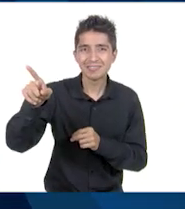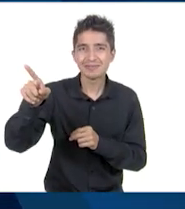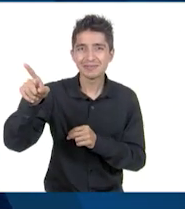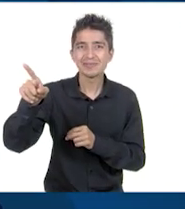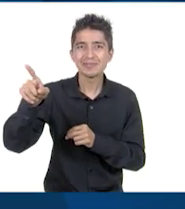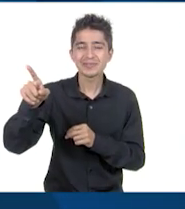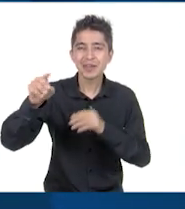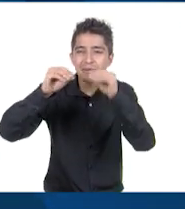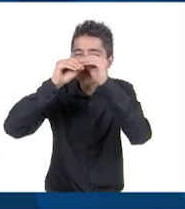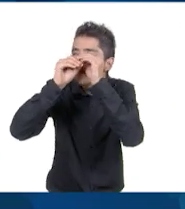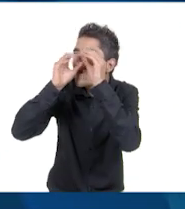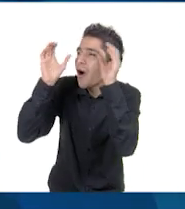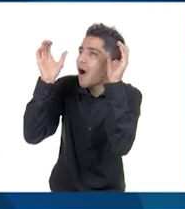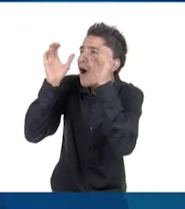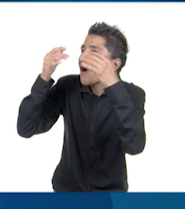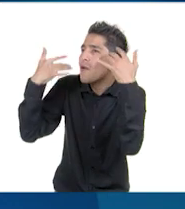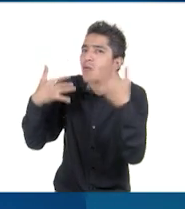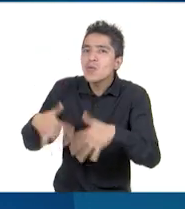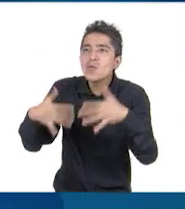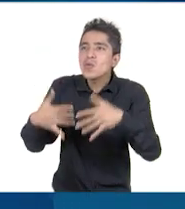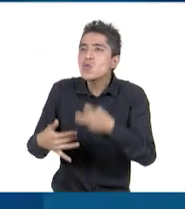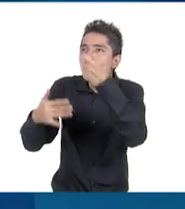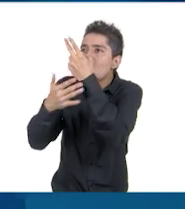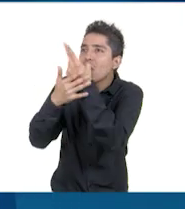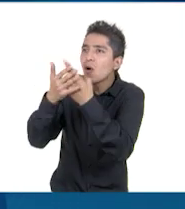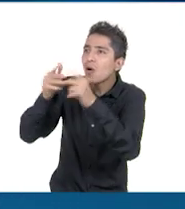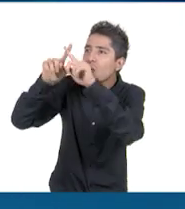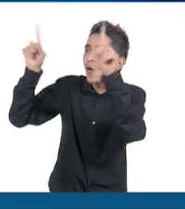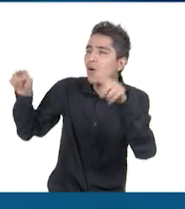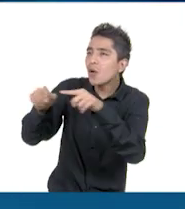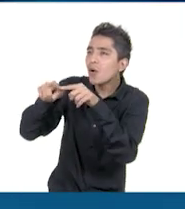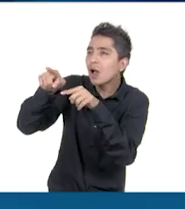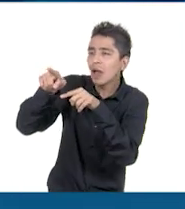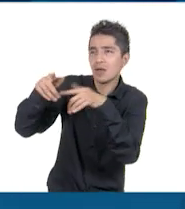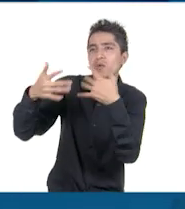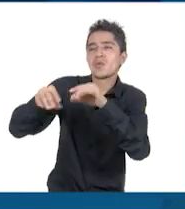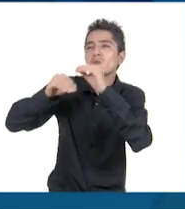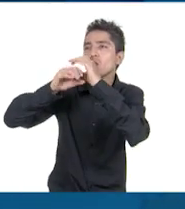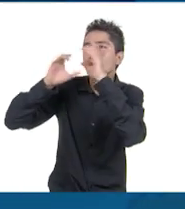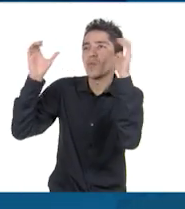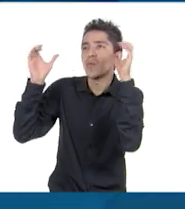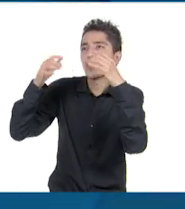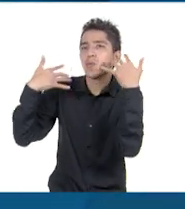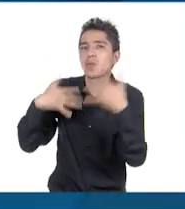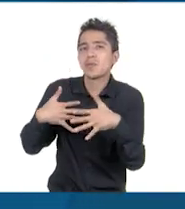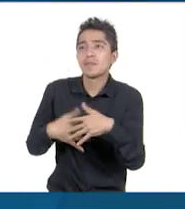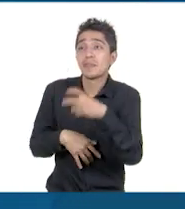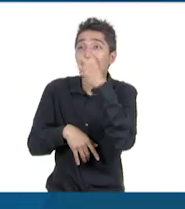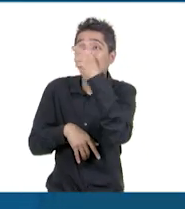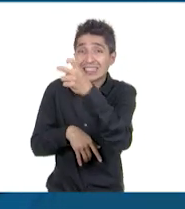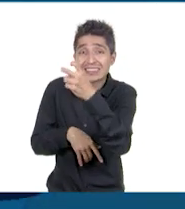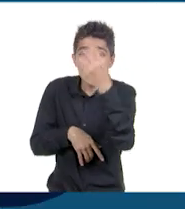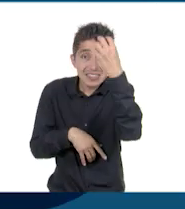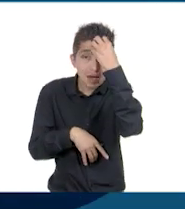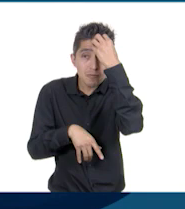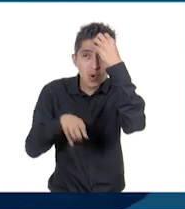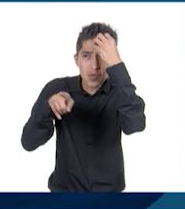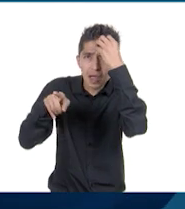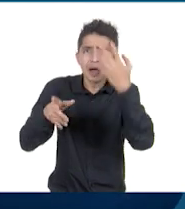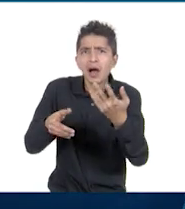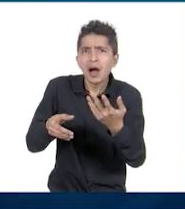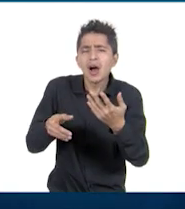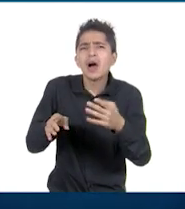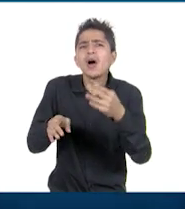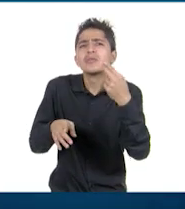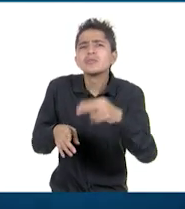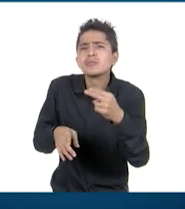maestra! Ese es un mural muy impactante. Y está en el castillo de Chapultepec. Se llama